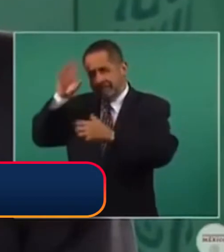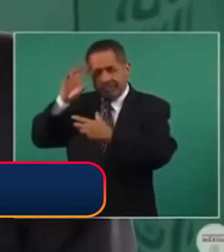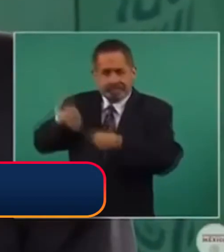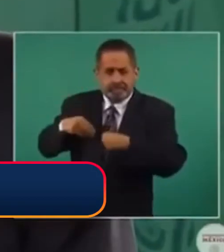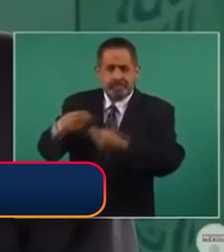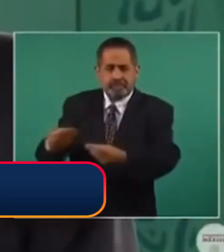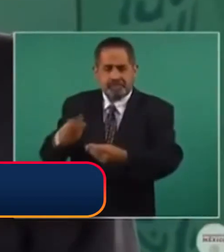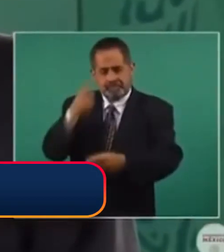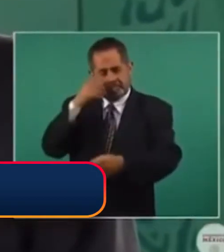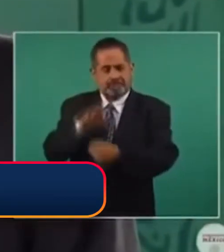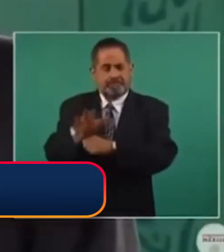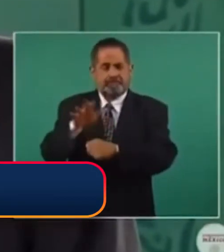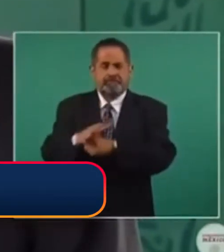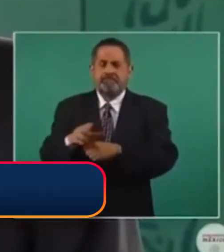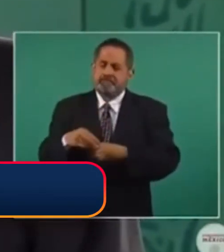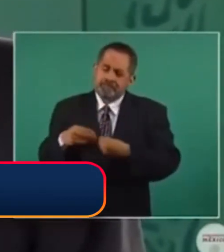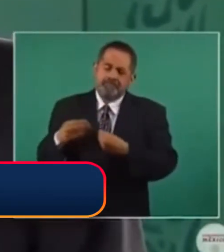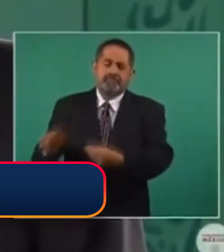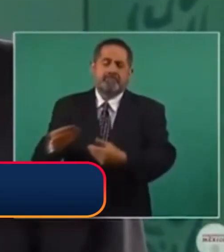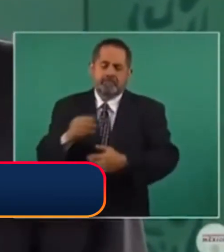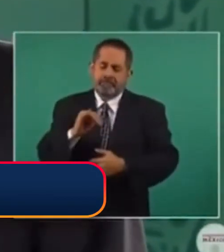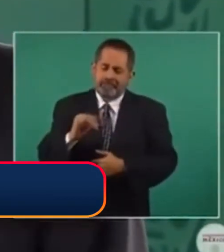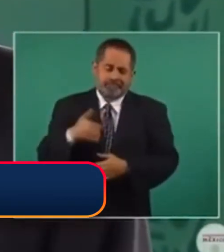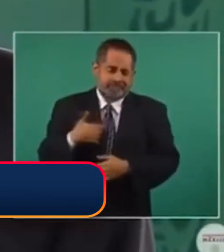para que no les falten los medicamentos,